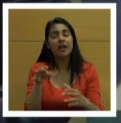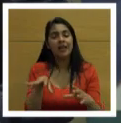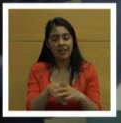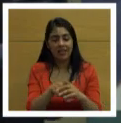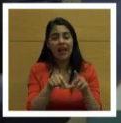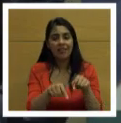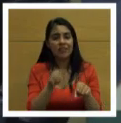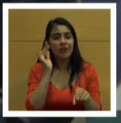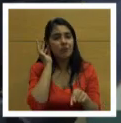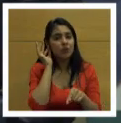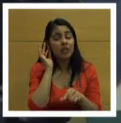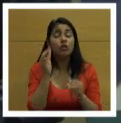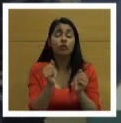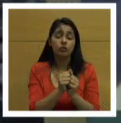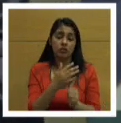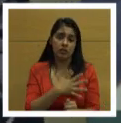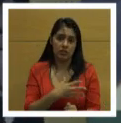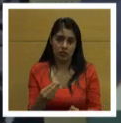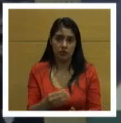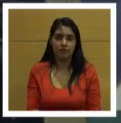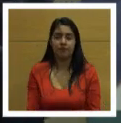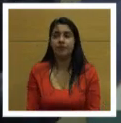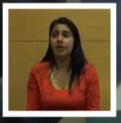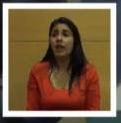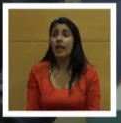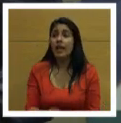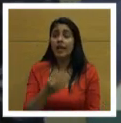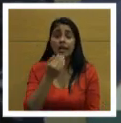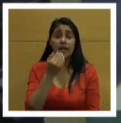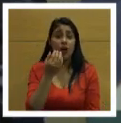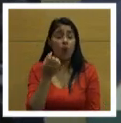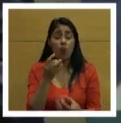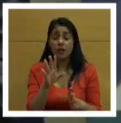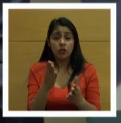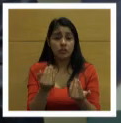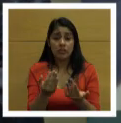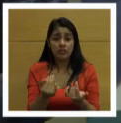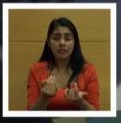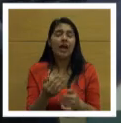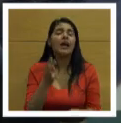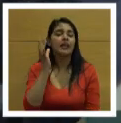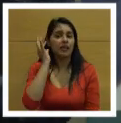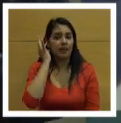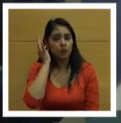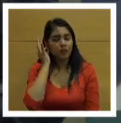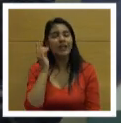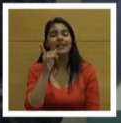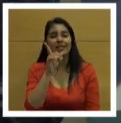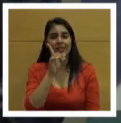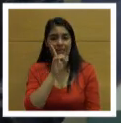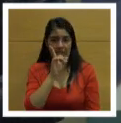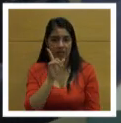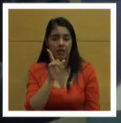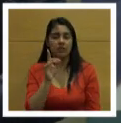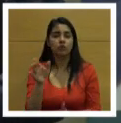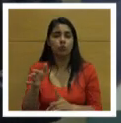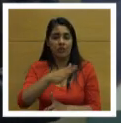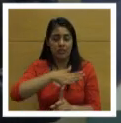casas de acogida con sus hijos o hijas, ¿ya? Y el requisito es que las mujeres se encuentren en situación de violencia grave o vital,